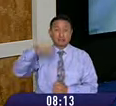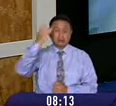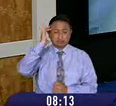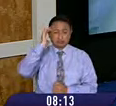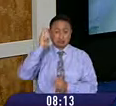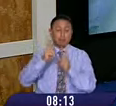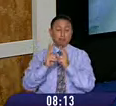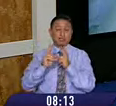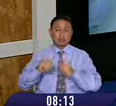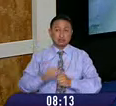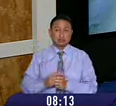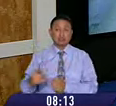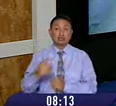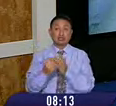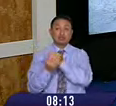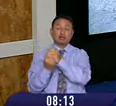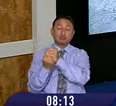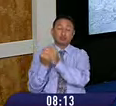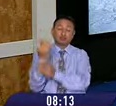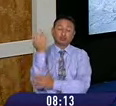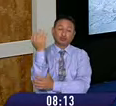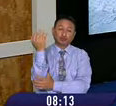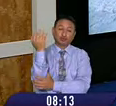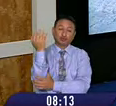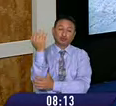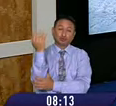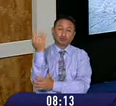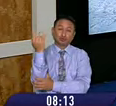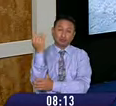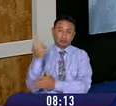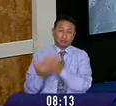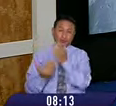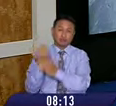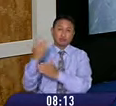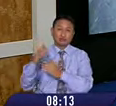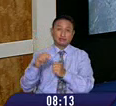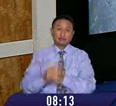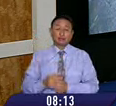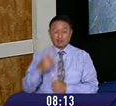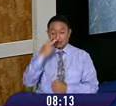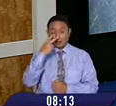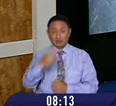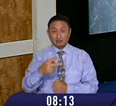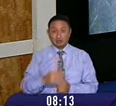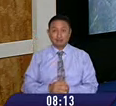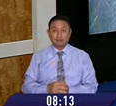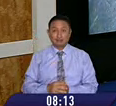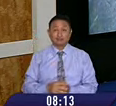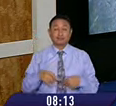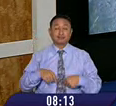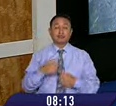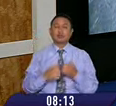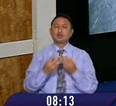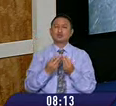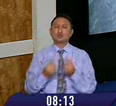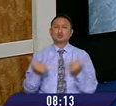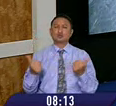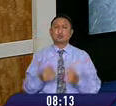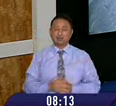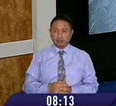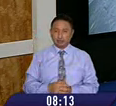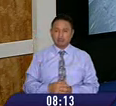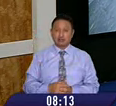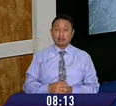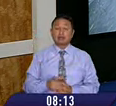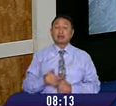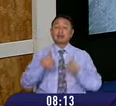los vecinos, con esta velita que vayan las nuevas autoridades, se iluminen. Y tengamos soluciones rápidas, que